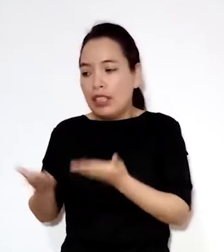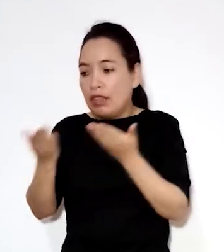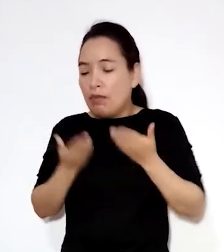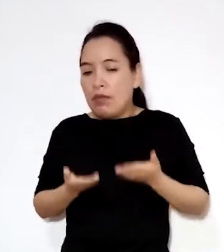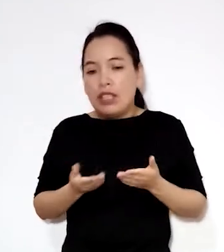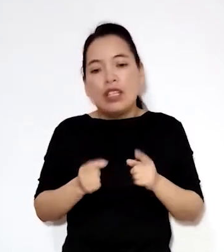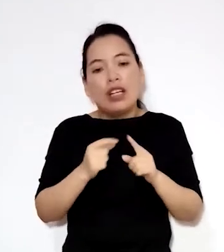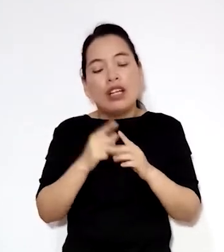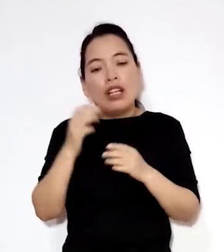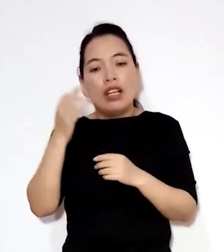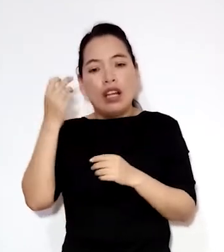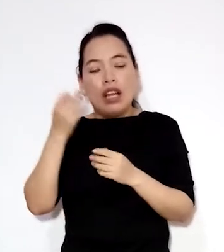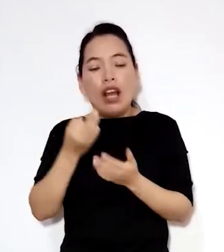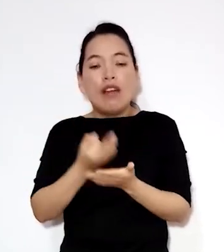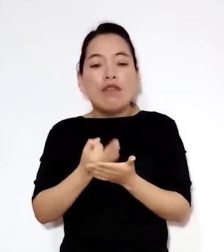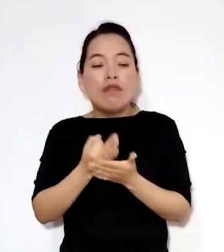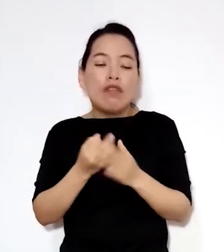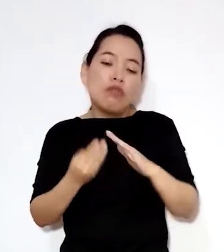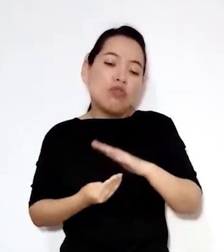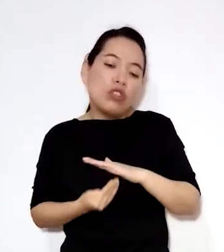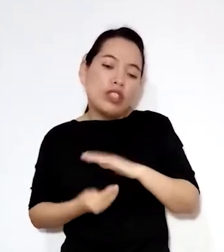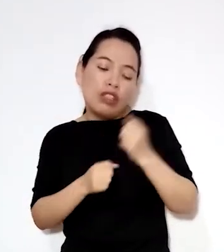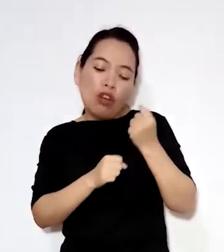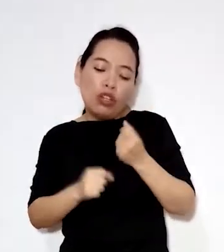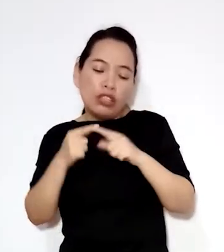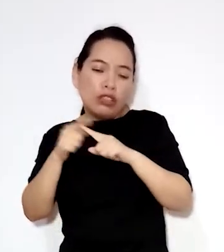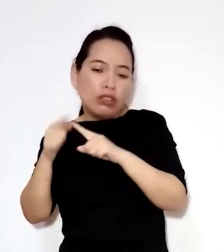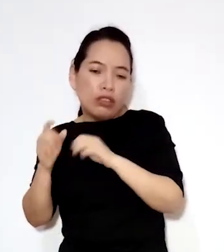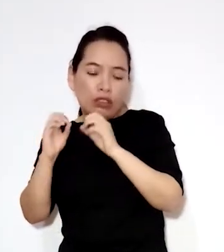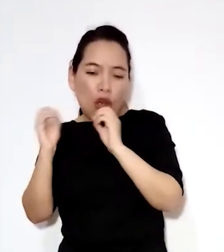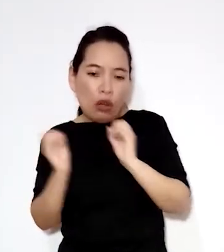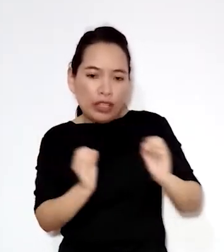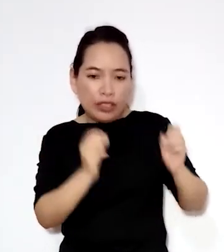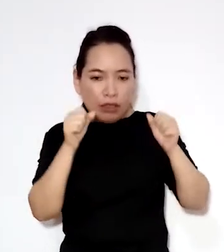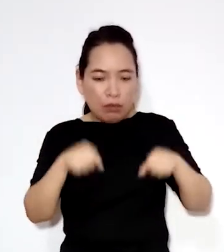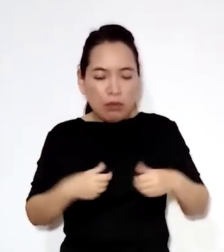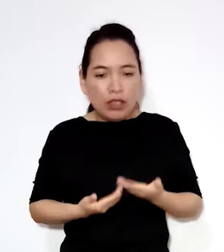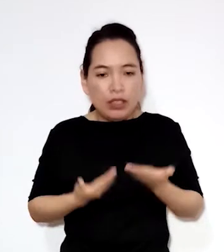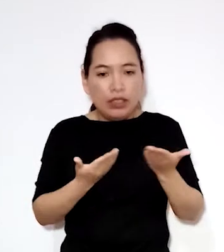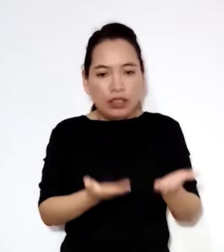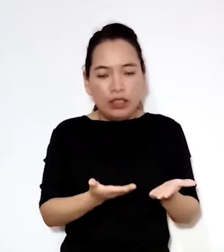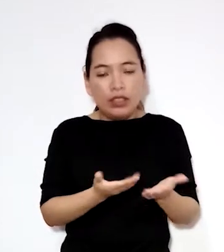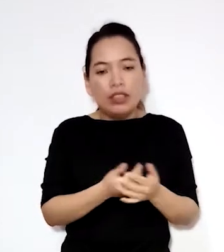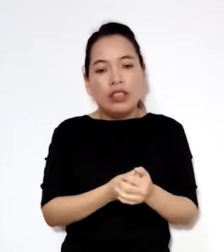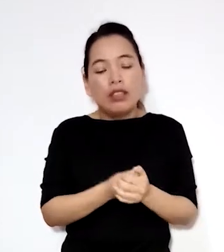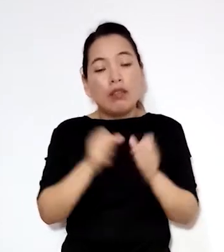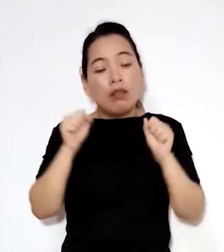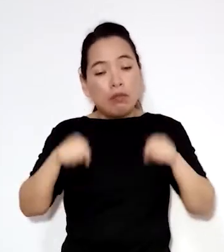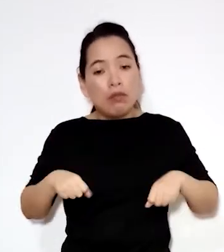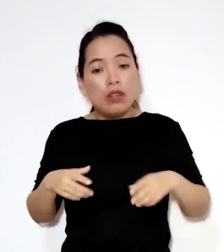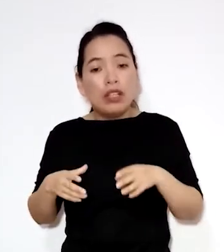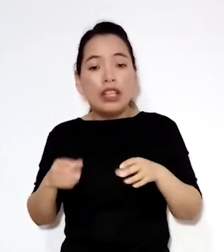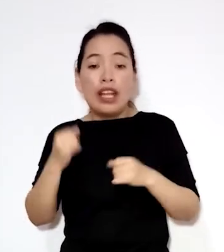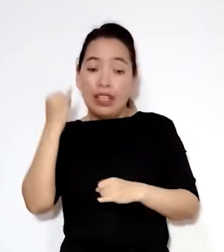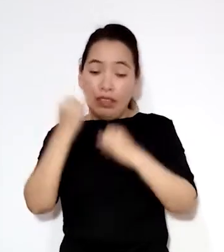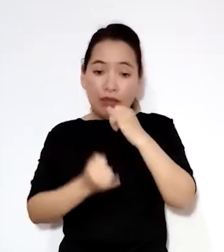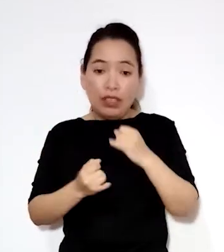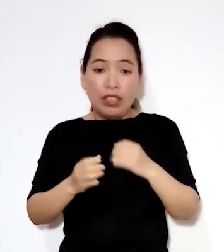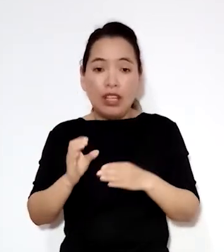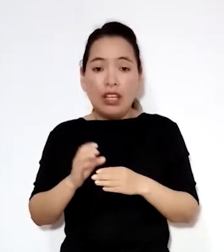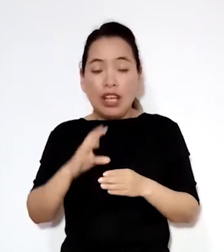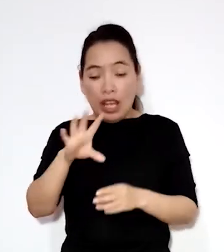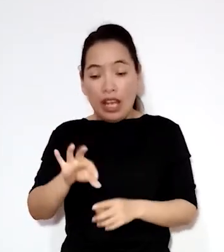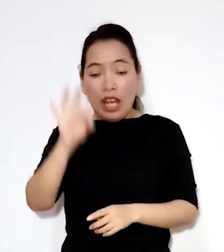destinado a la educación como un todo, pero realmente hay esa relación de datos del financiamiento